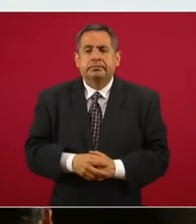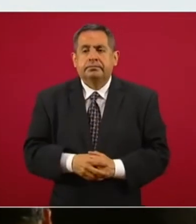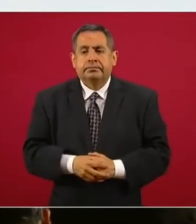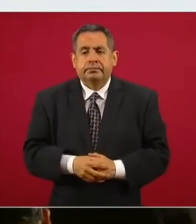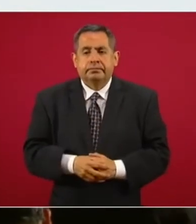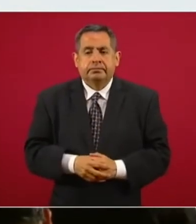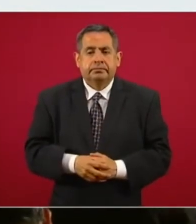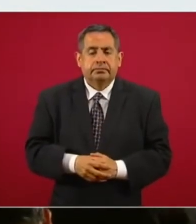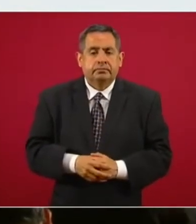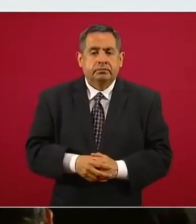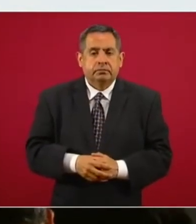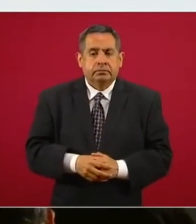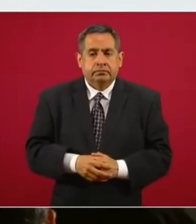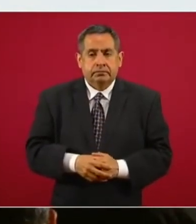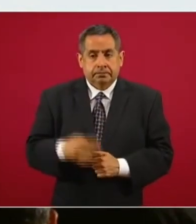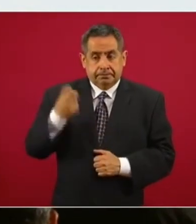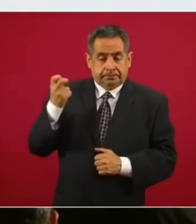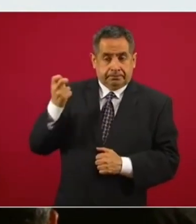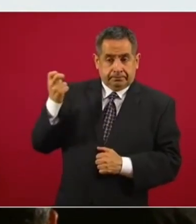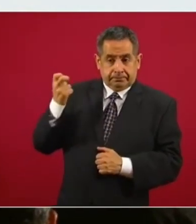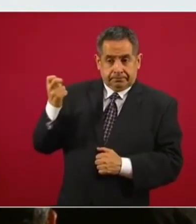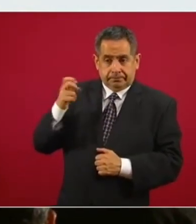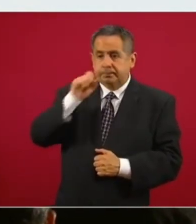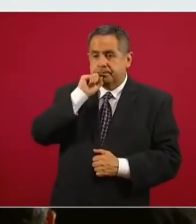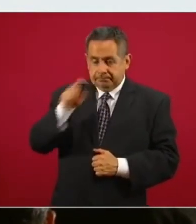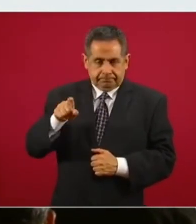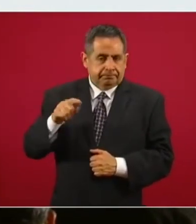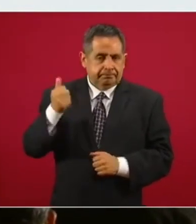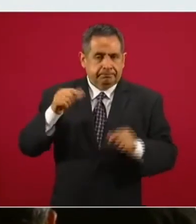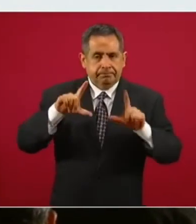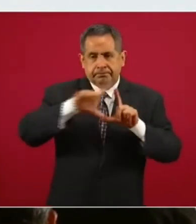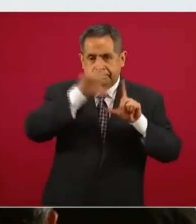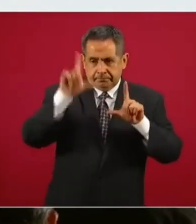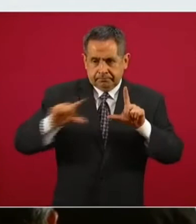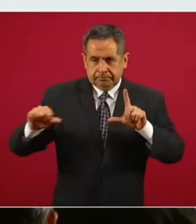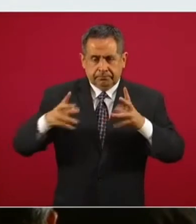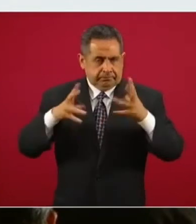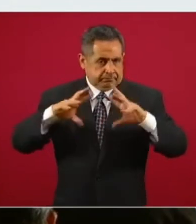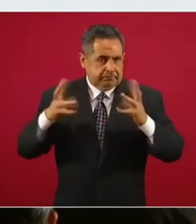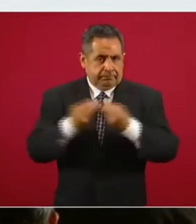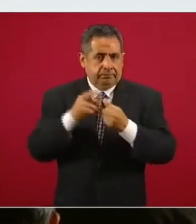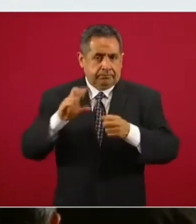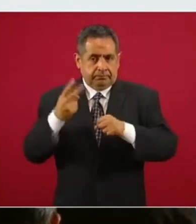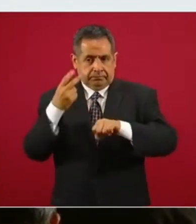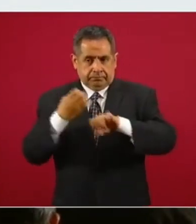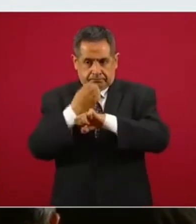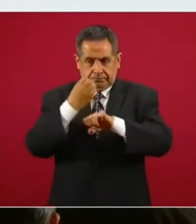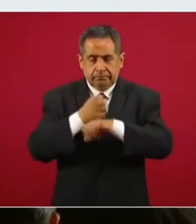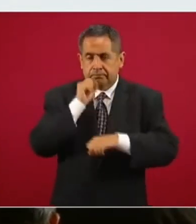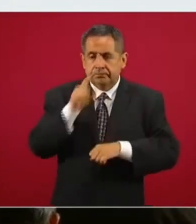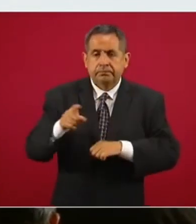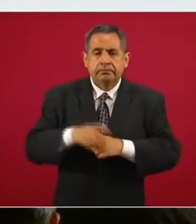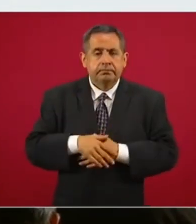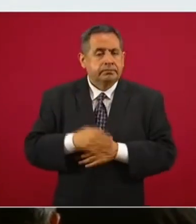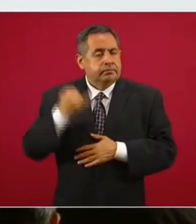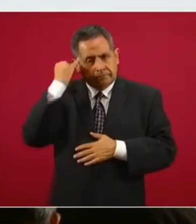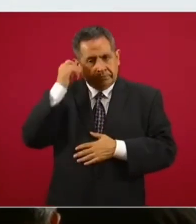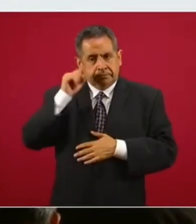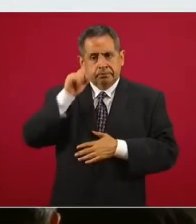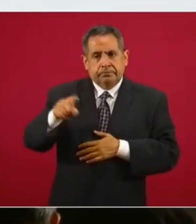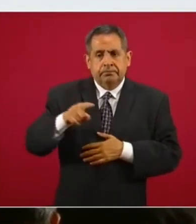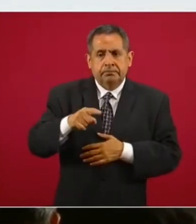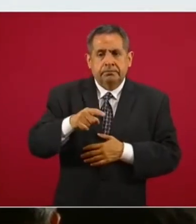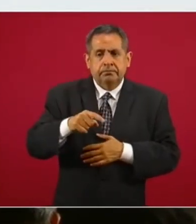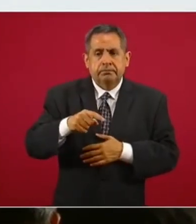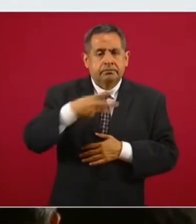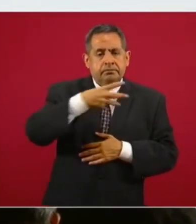siguiente. En esta otra, que también presentaremos para las 32 entidades, lo que tenemos es, misma idea, es el